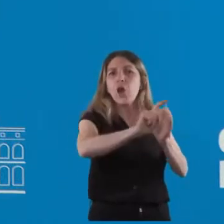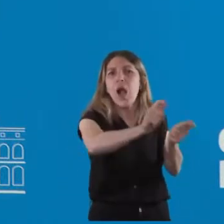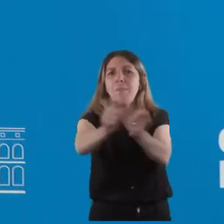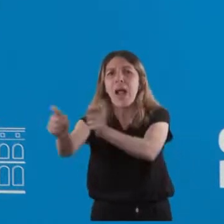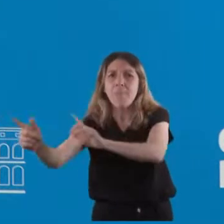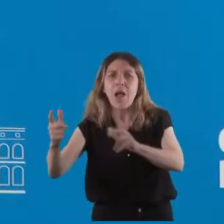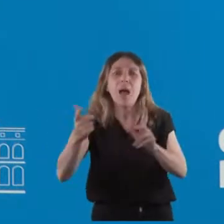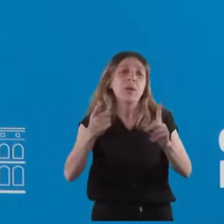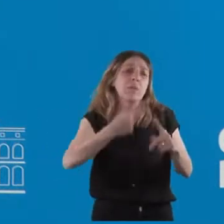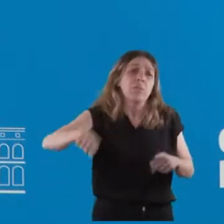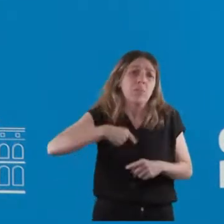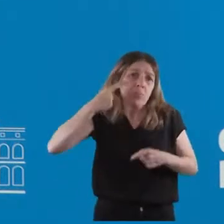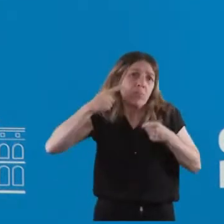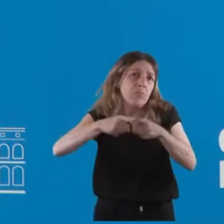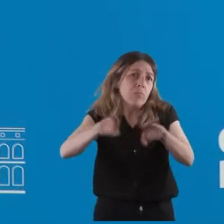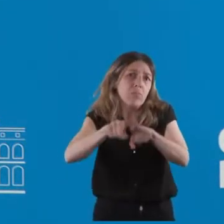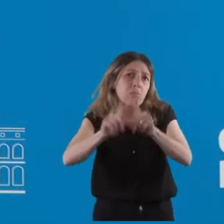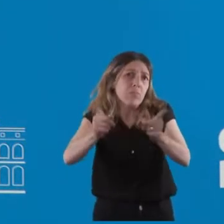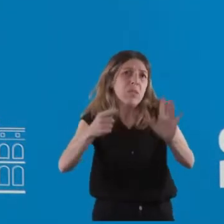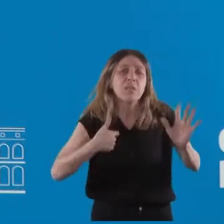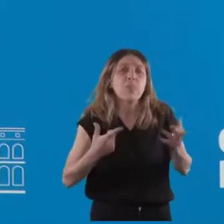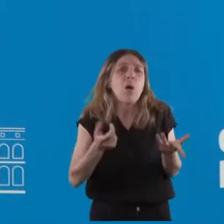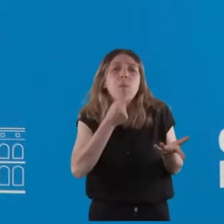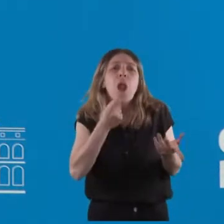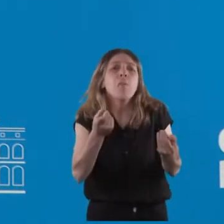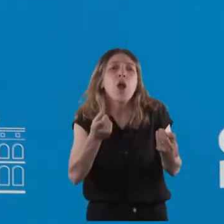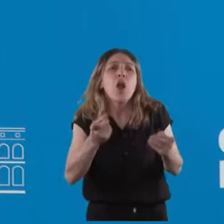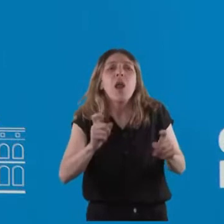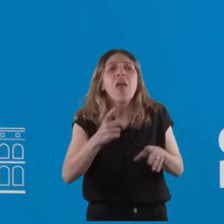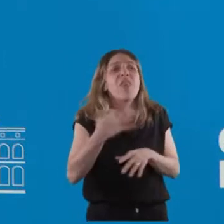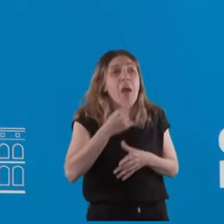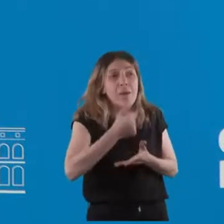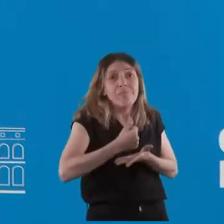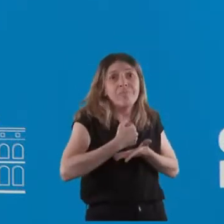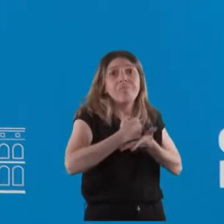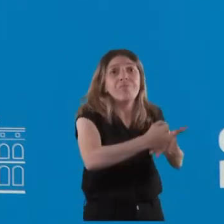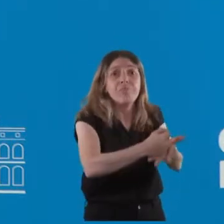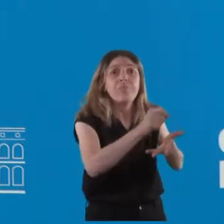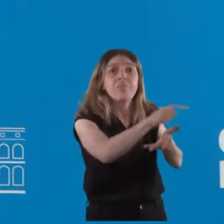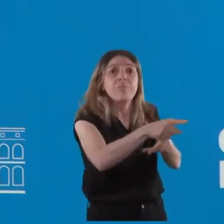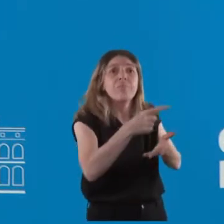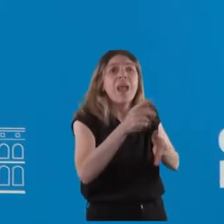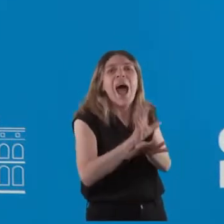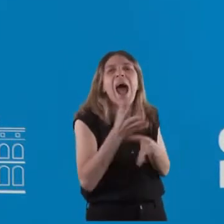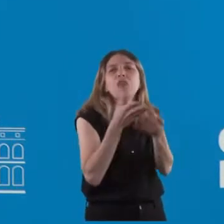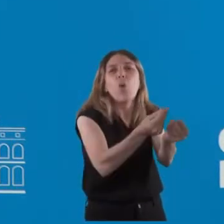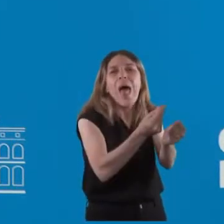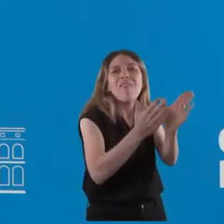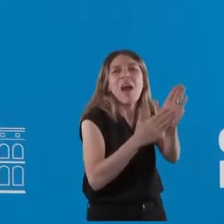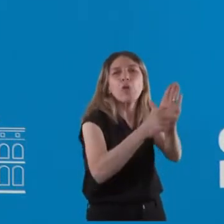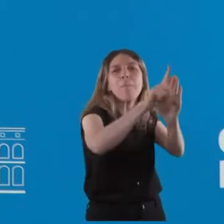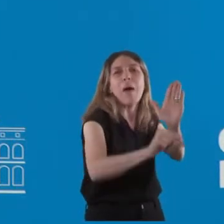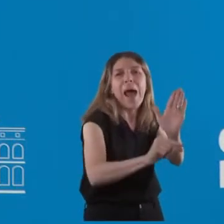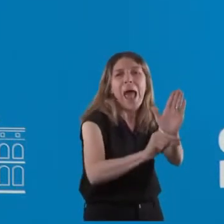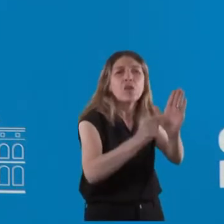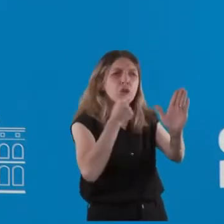todos debemos compartir es que no hay ninguna necesidad de subsidiar las tarifas eléctricas a aquellos que tienen una